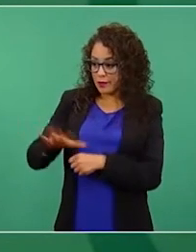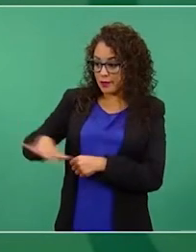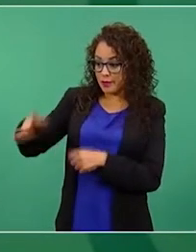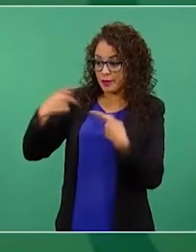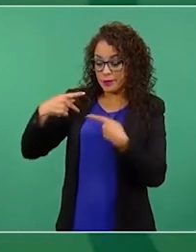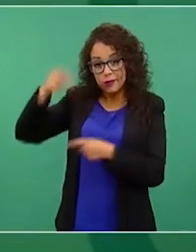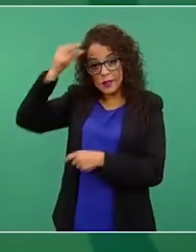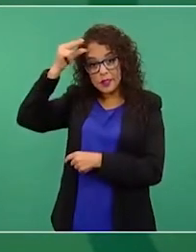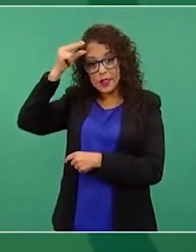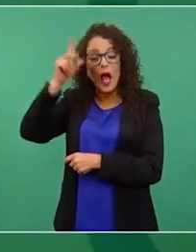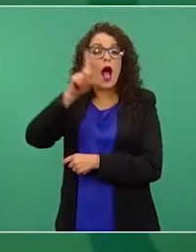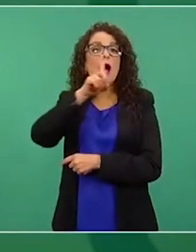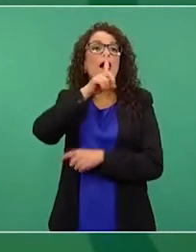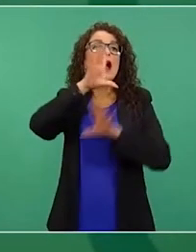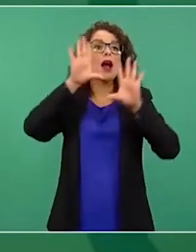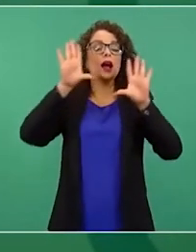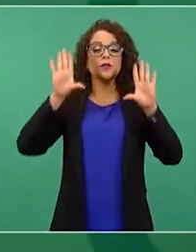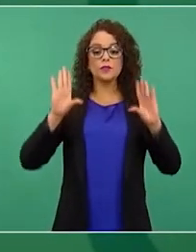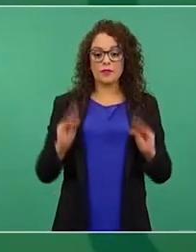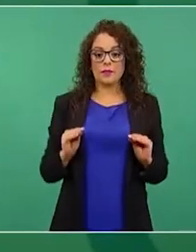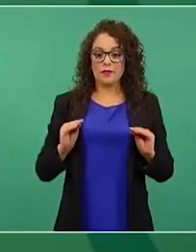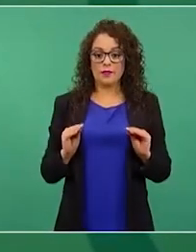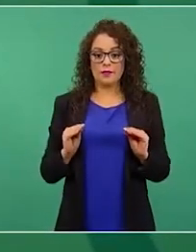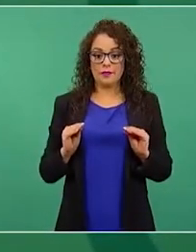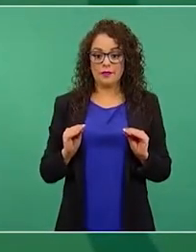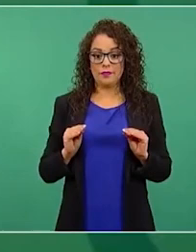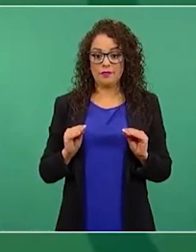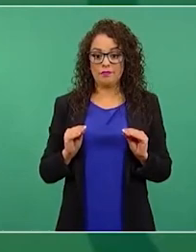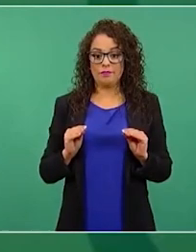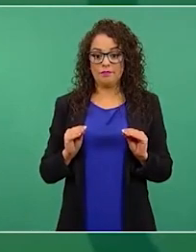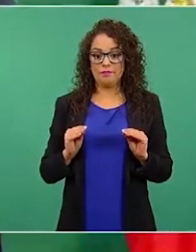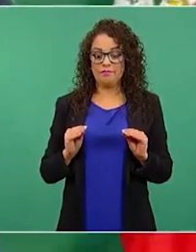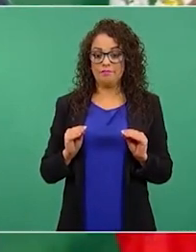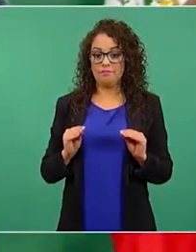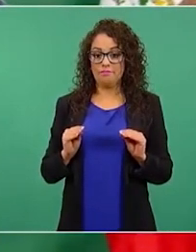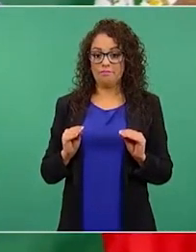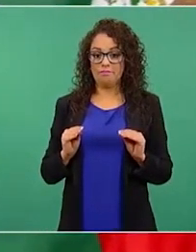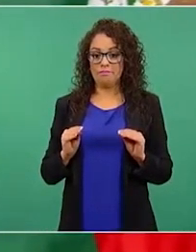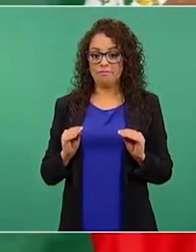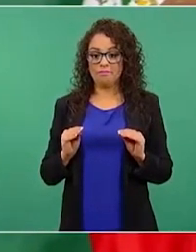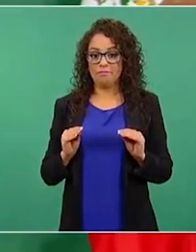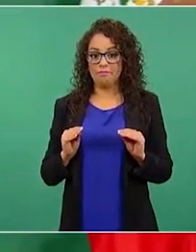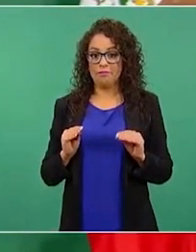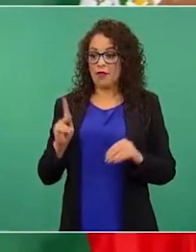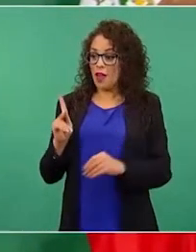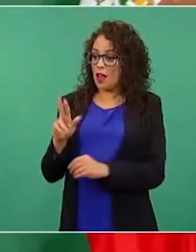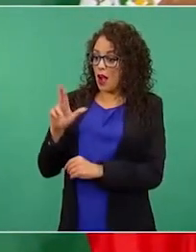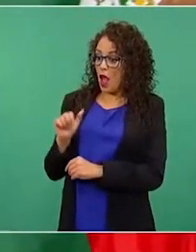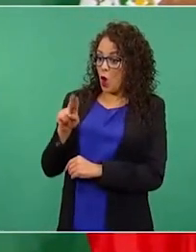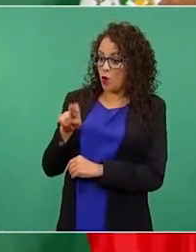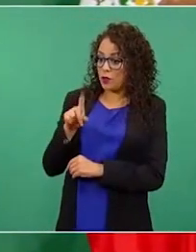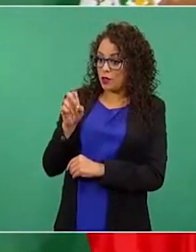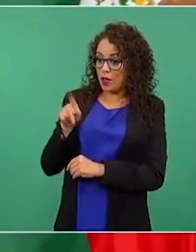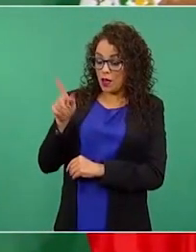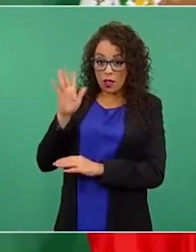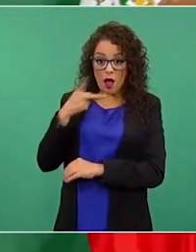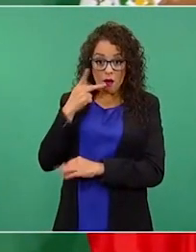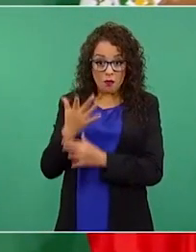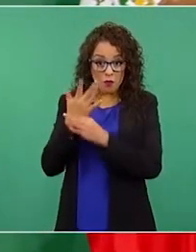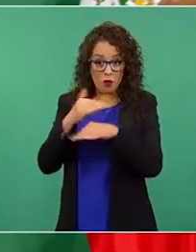No hay nada de Krause sobre esta amenaza autoritaria de hacer listas